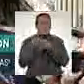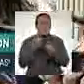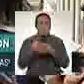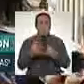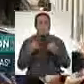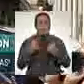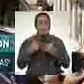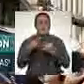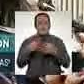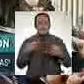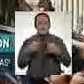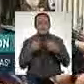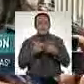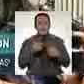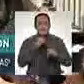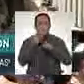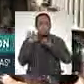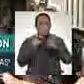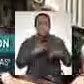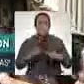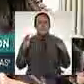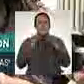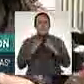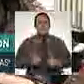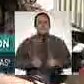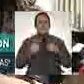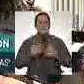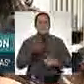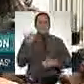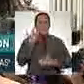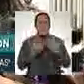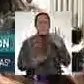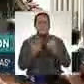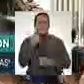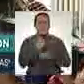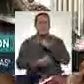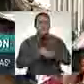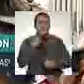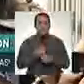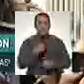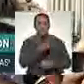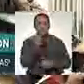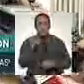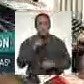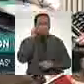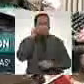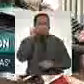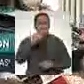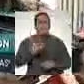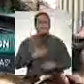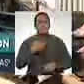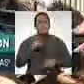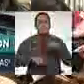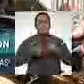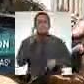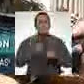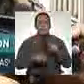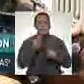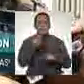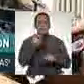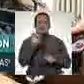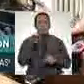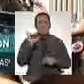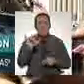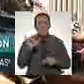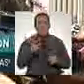las redes sociales que la casa donde vive hace 13 años no es de mi tía Rosa Fujimori, es de propiedad de mis primas Rumi Marlene y Jenny